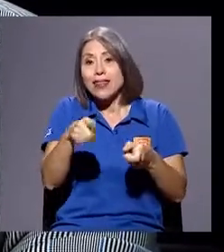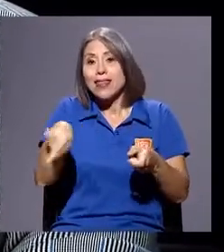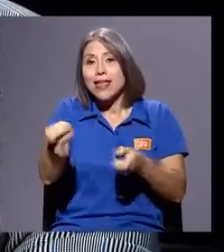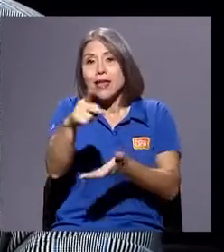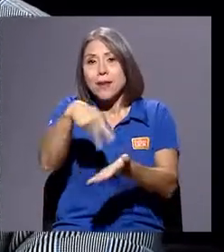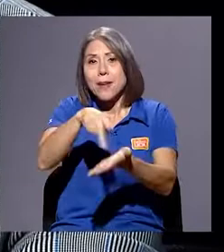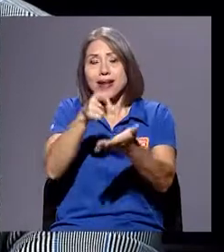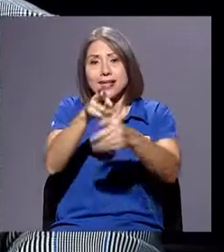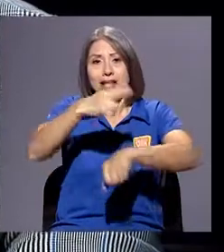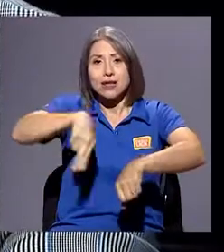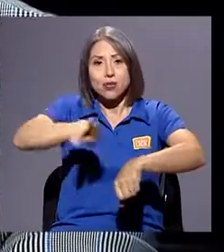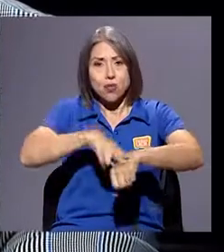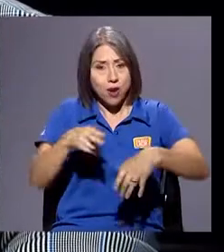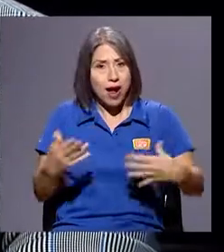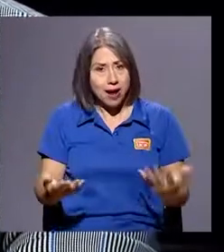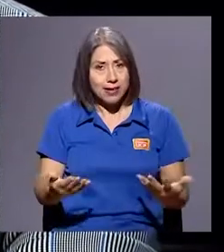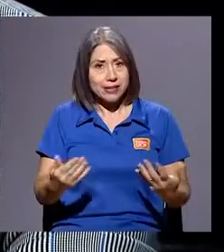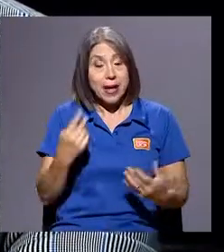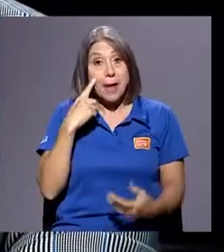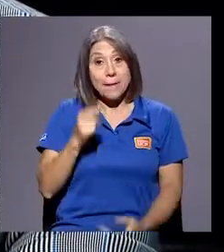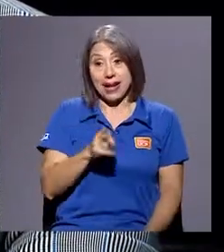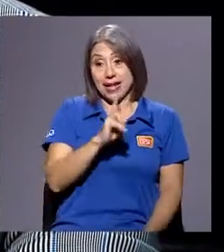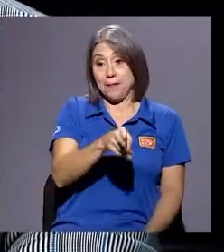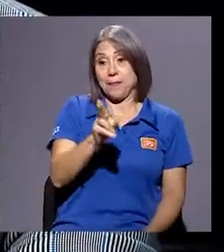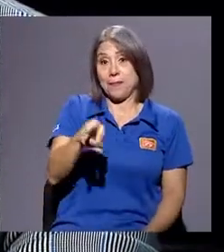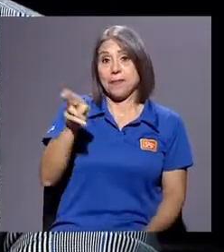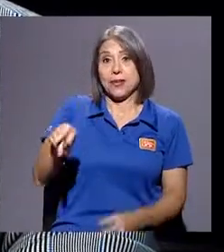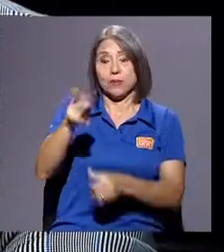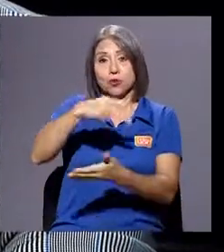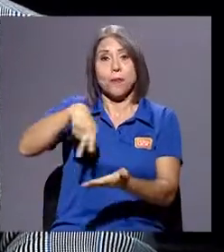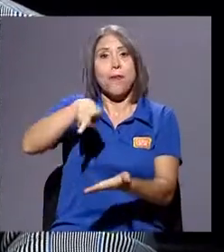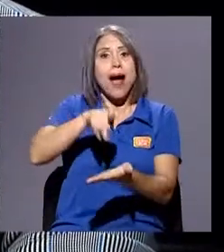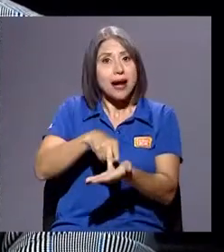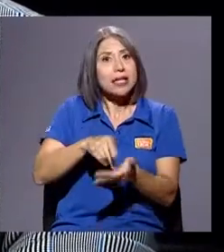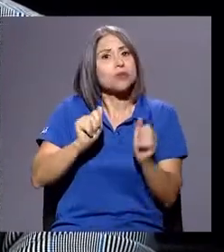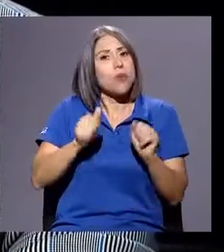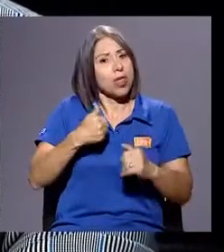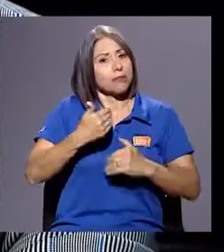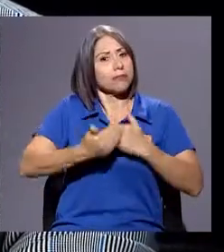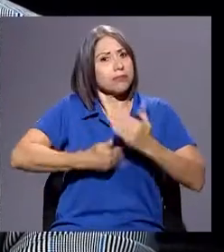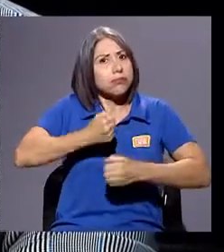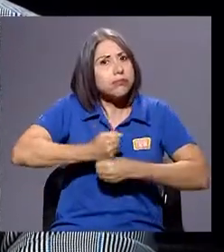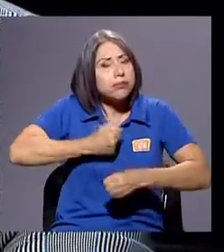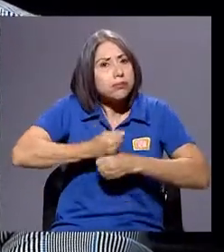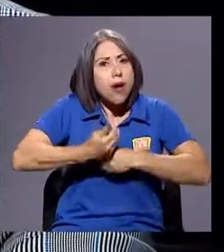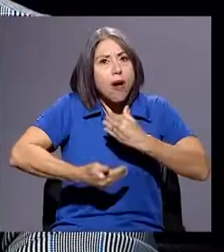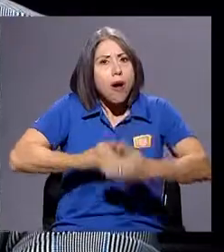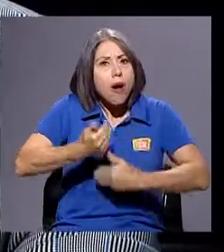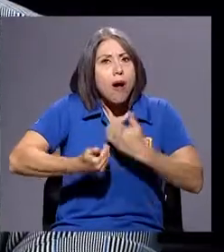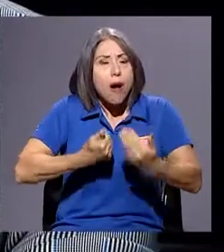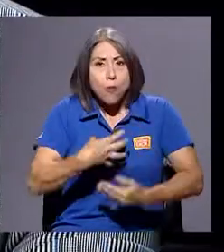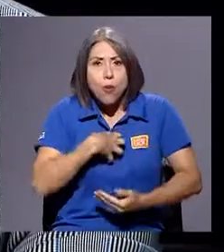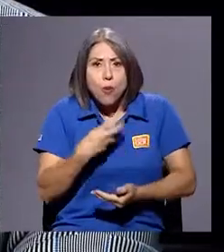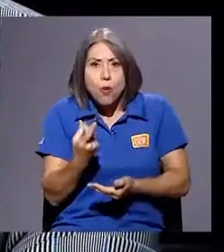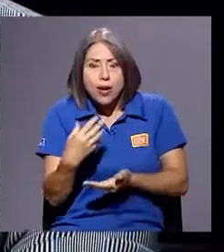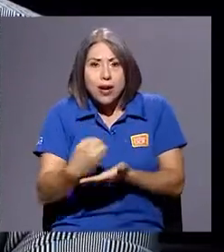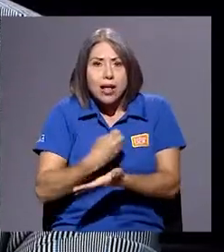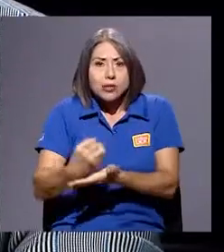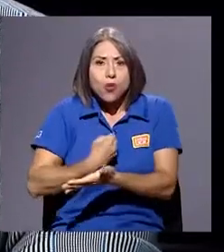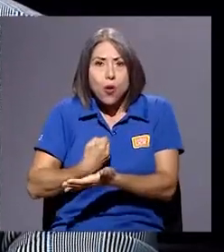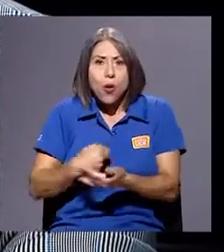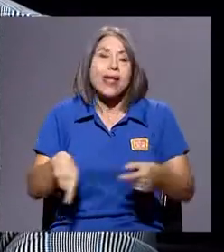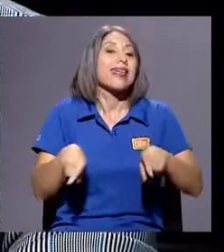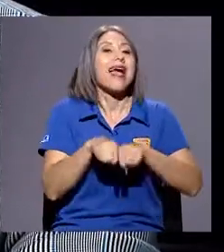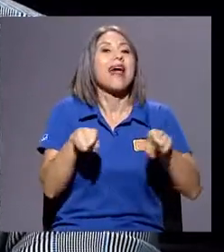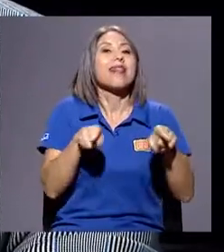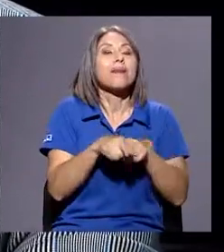tal suerte que los mismos parques subsistan por el propio ingreso y además dirigir el